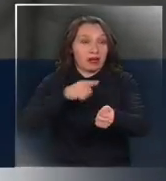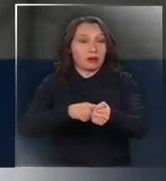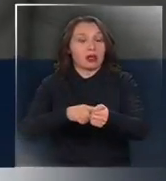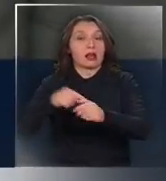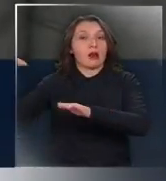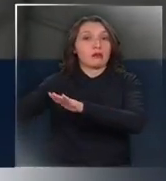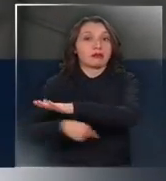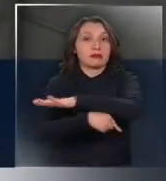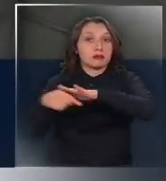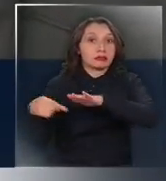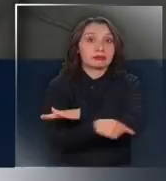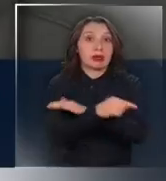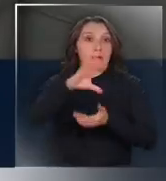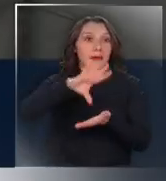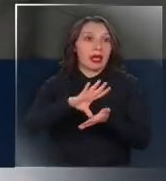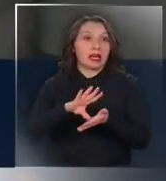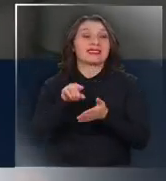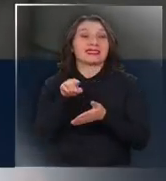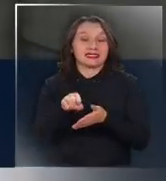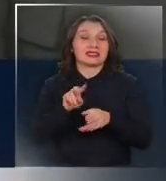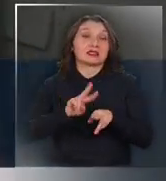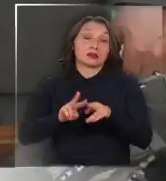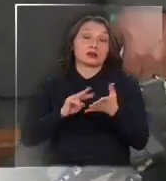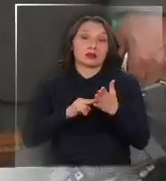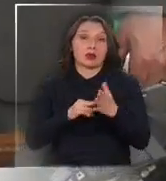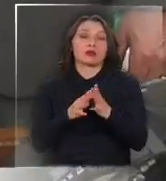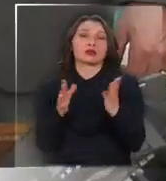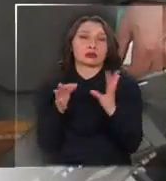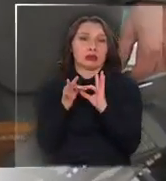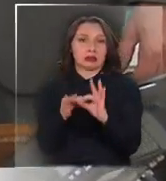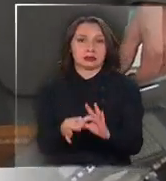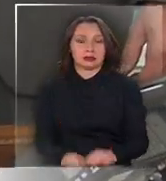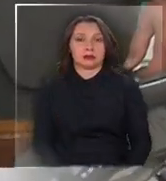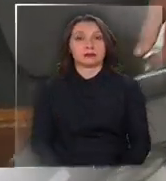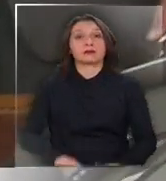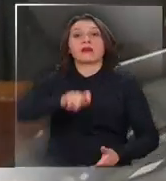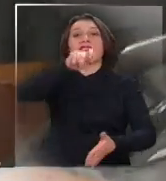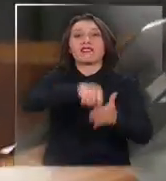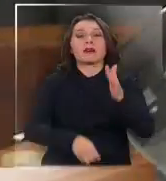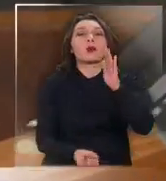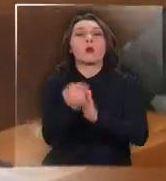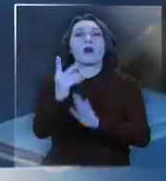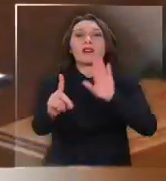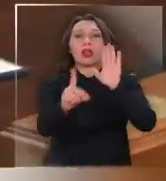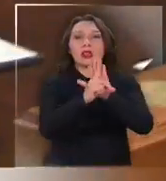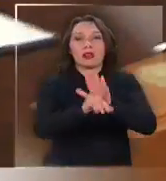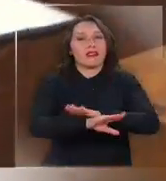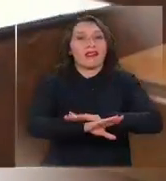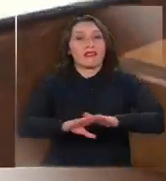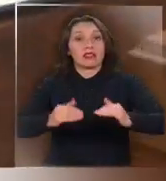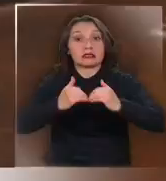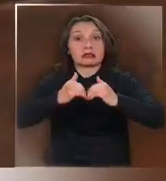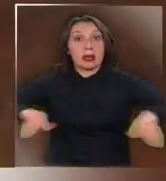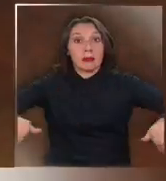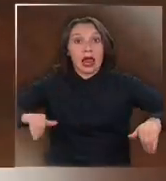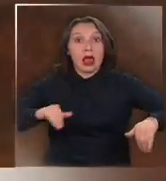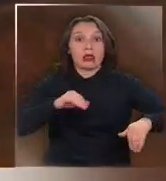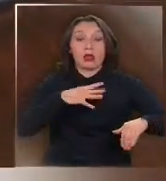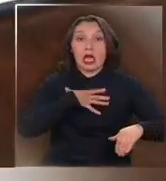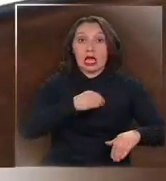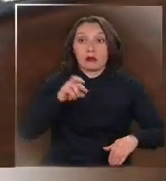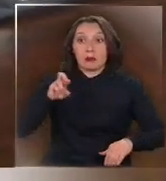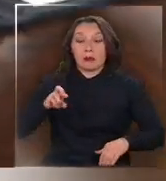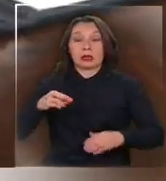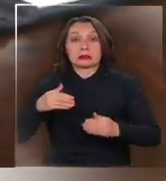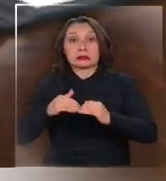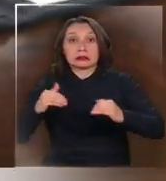country illegally. This takes care of the problem. Thank you very much. Trump firmó un nuevo decreto que termina con esa práctica y aunque